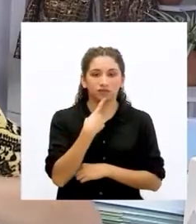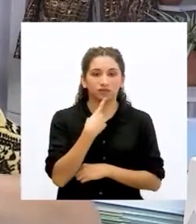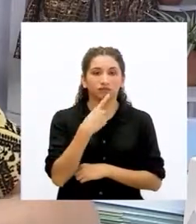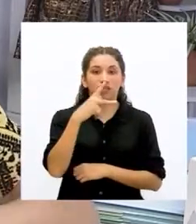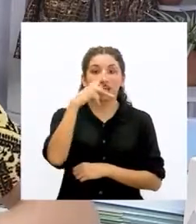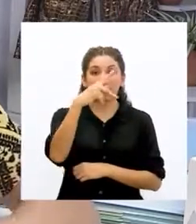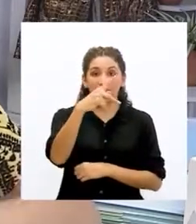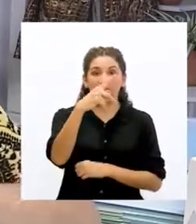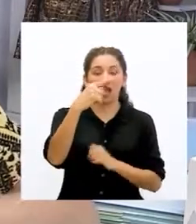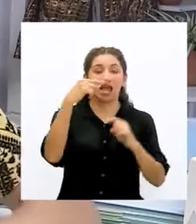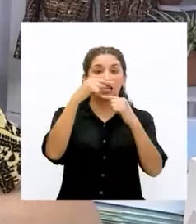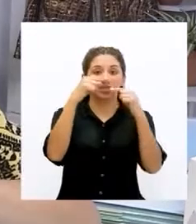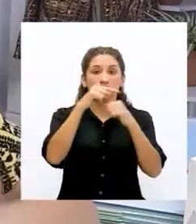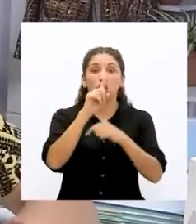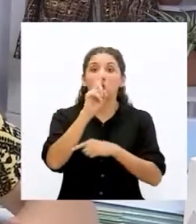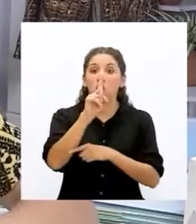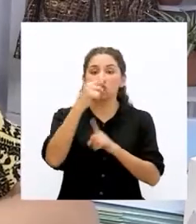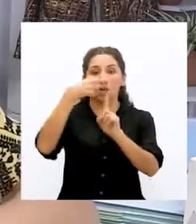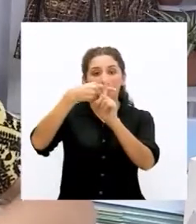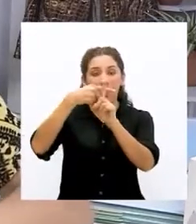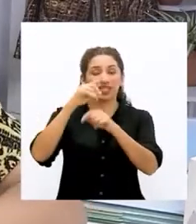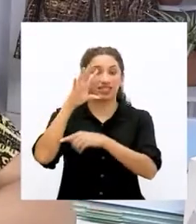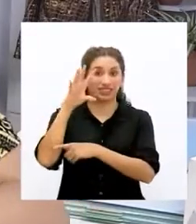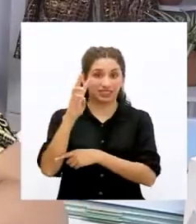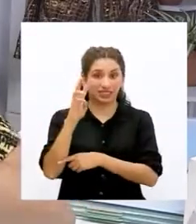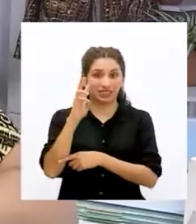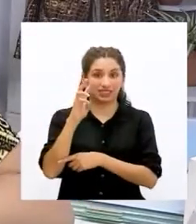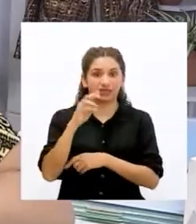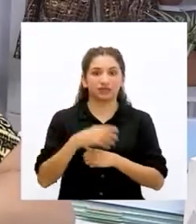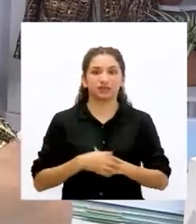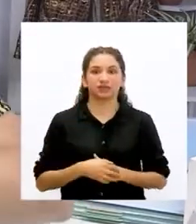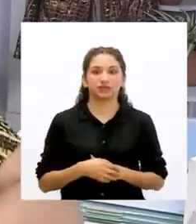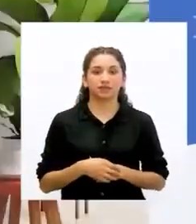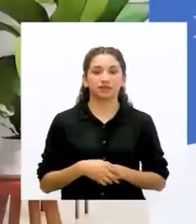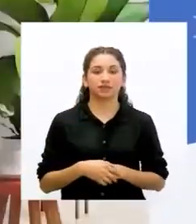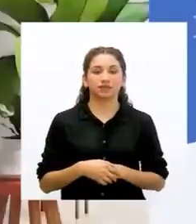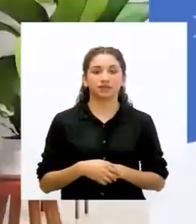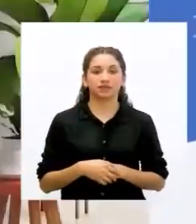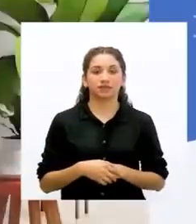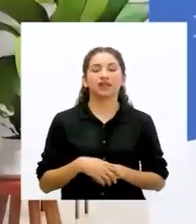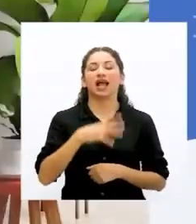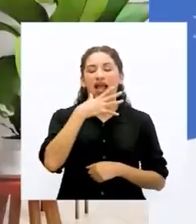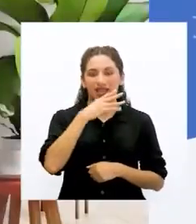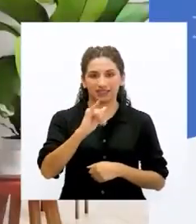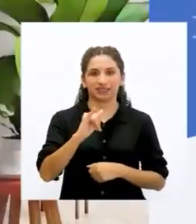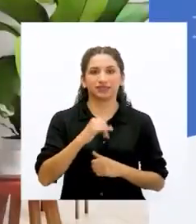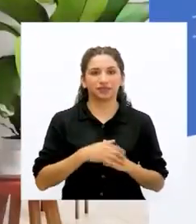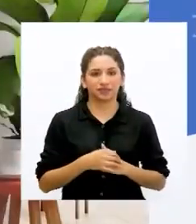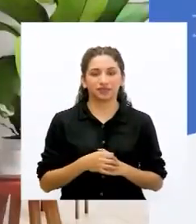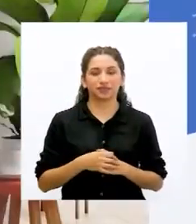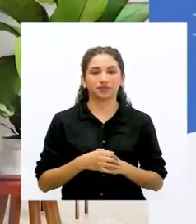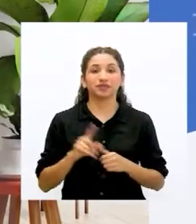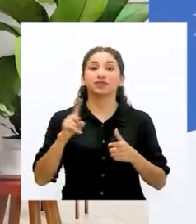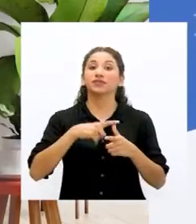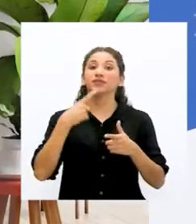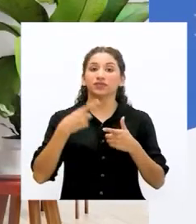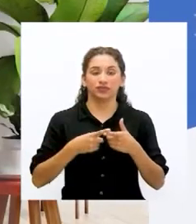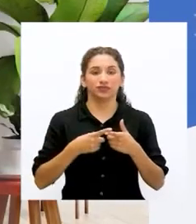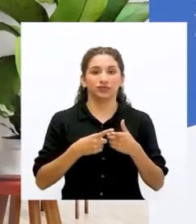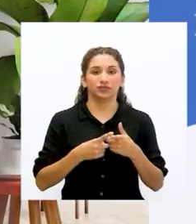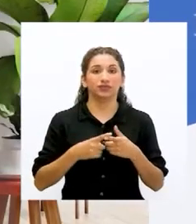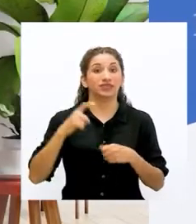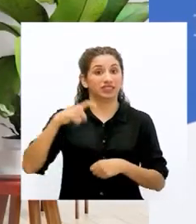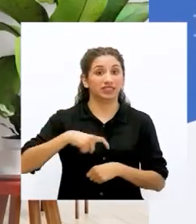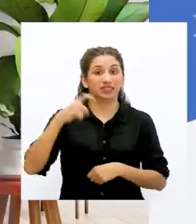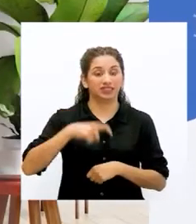K es igual a 1 más 6 igual a 7. Así es. Entonces,